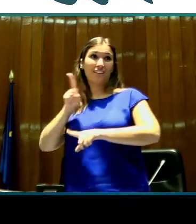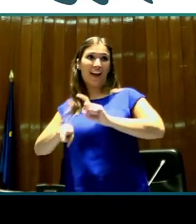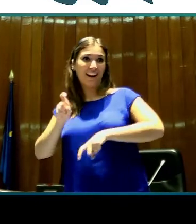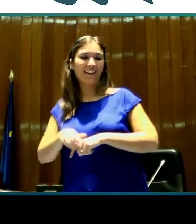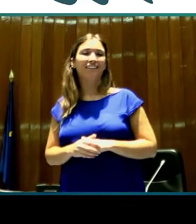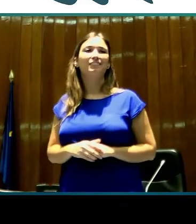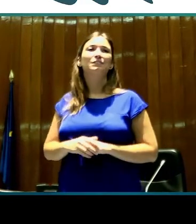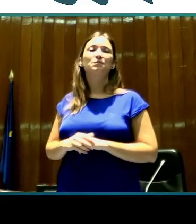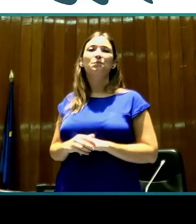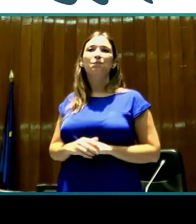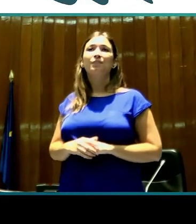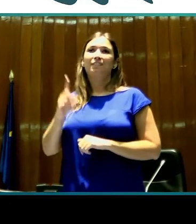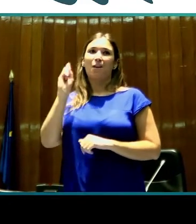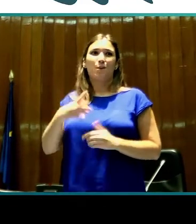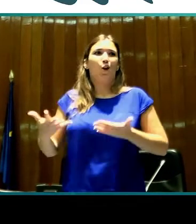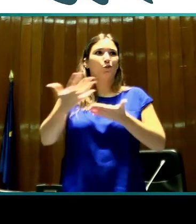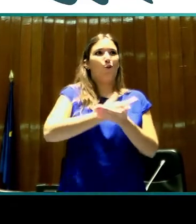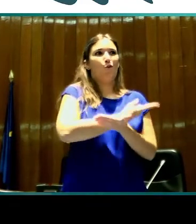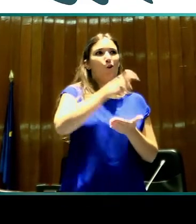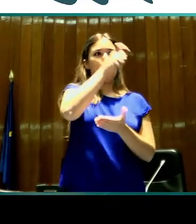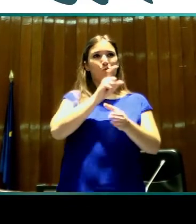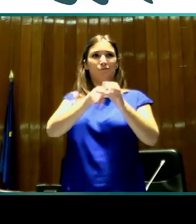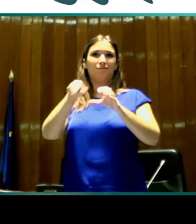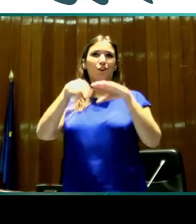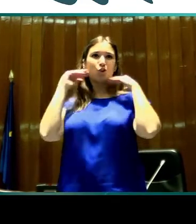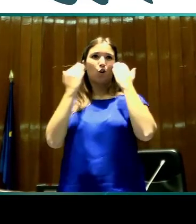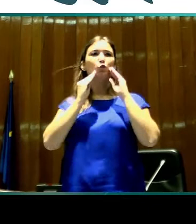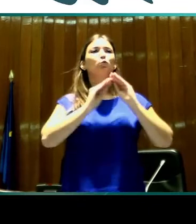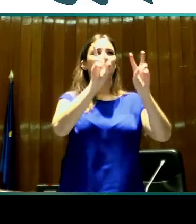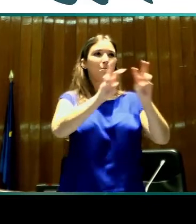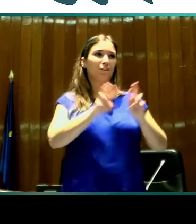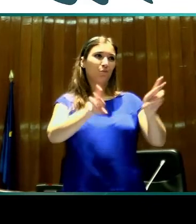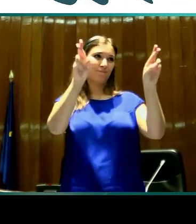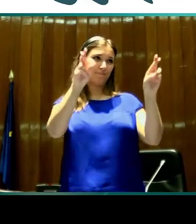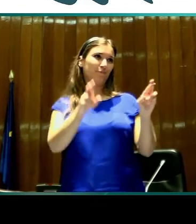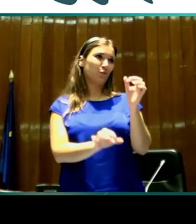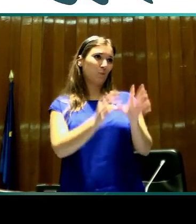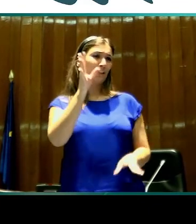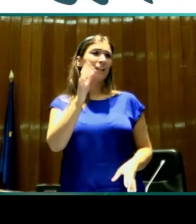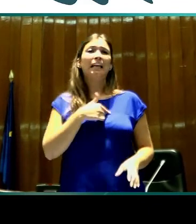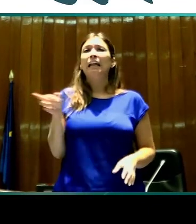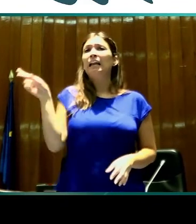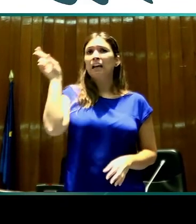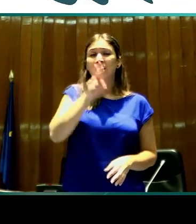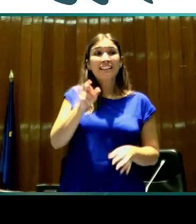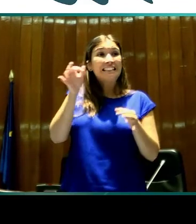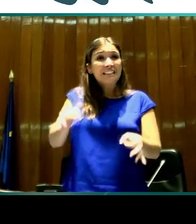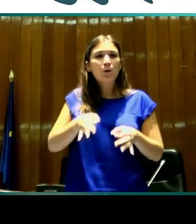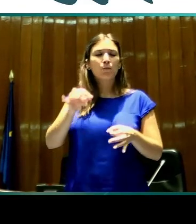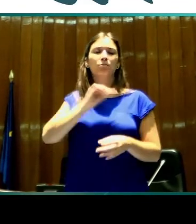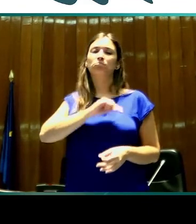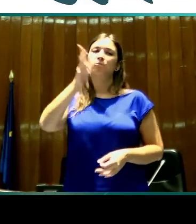Kerr y a todos los congresistas en sus investigaciones, y les reitero que siempre es un